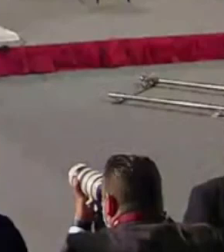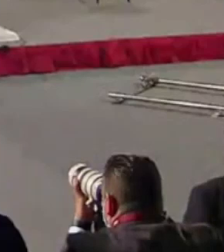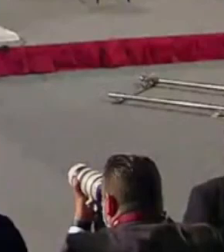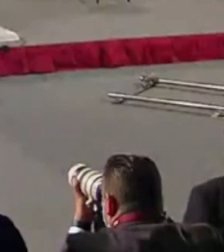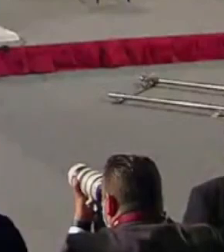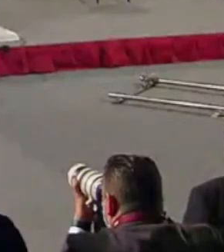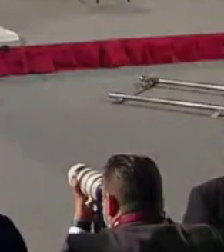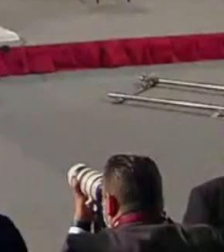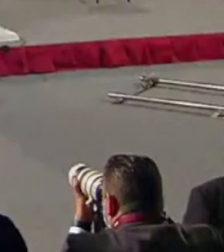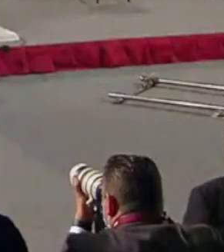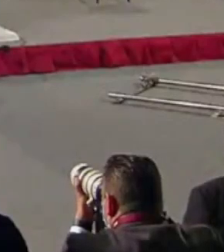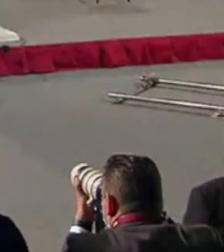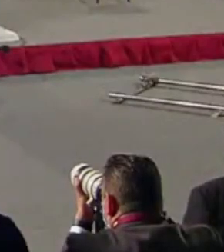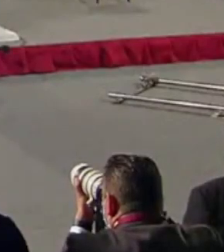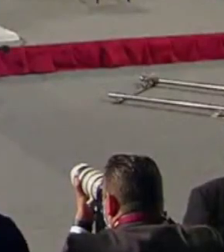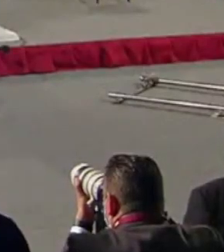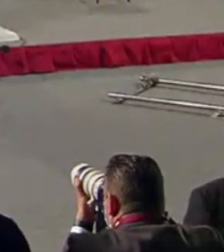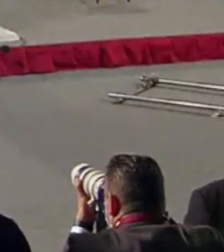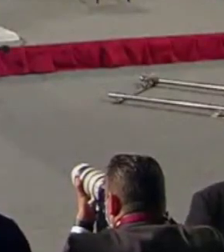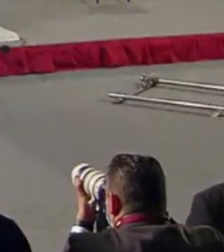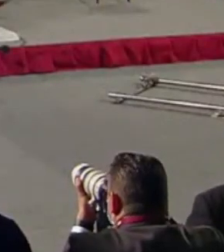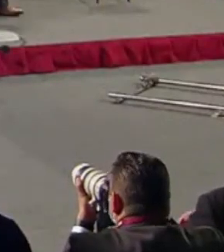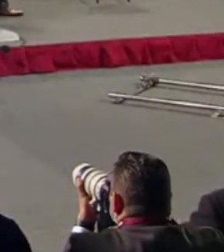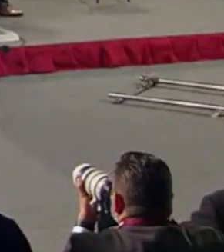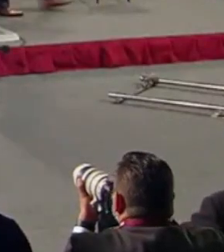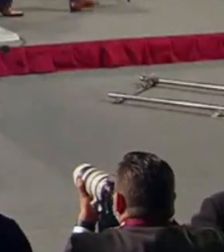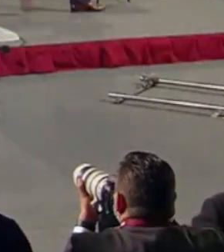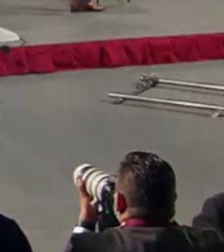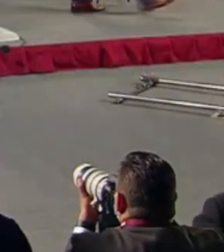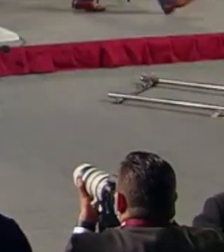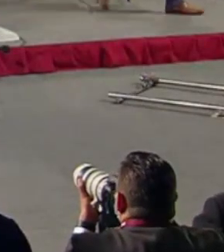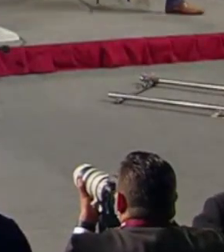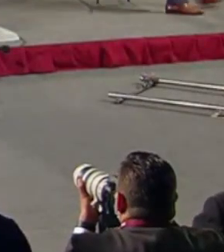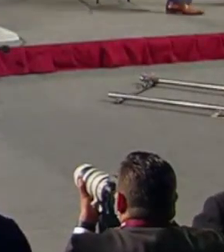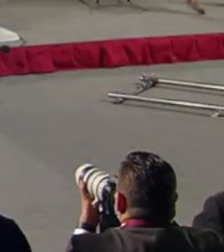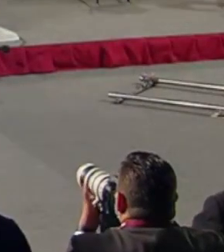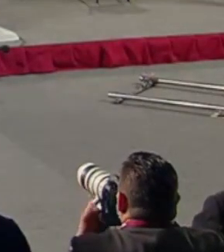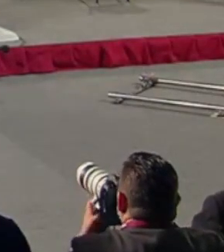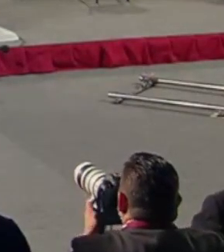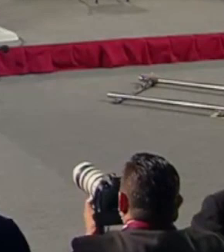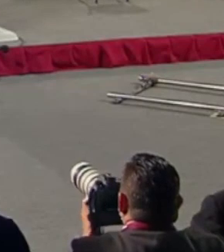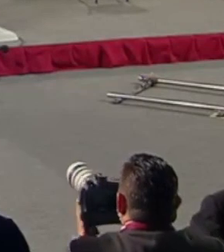Vamos a escuchar ahora al ingeniero Garaycochea Petrirena.